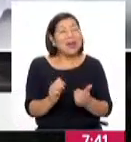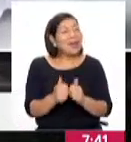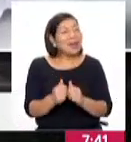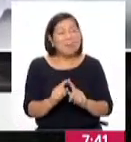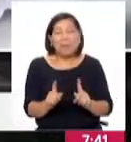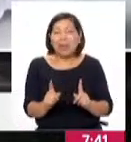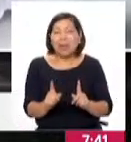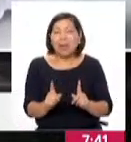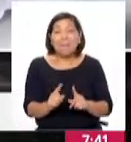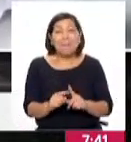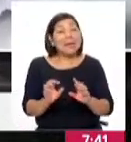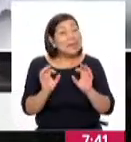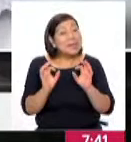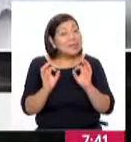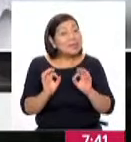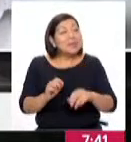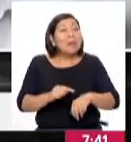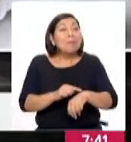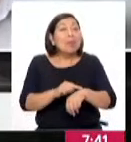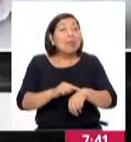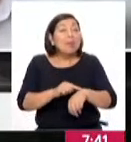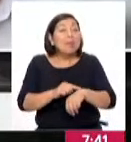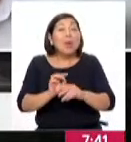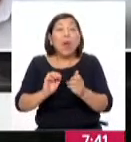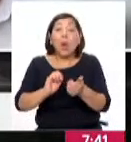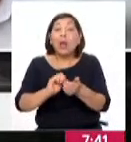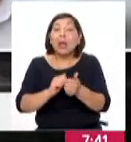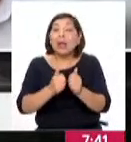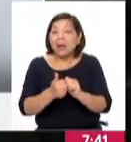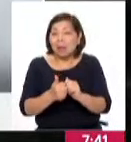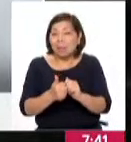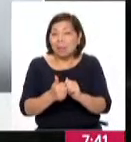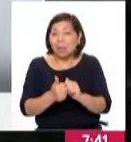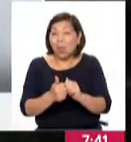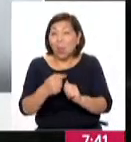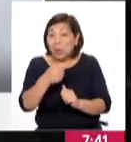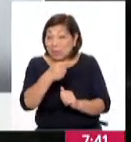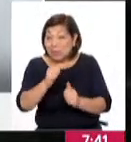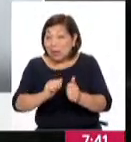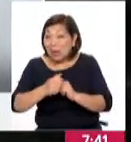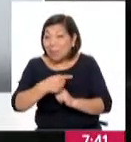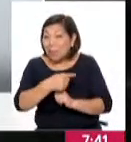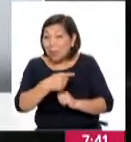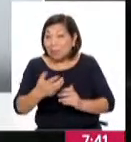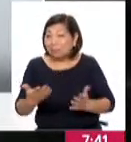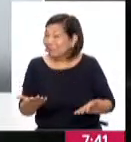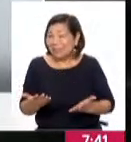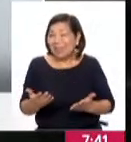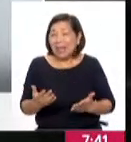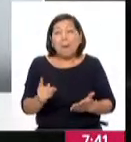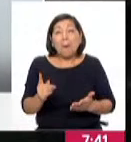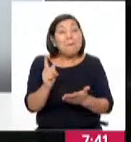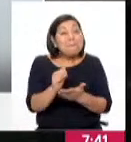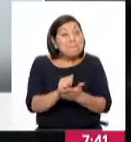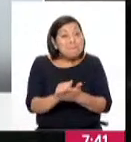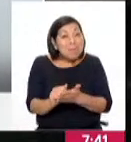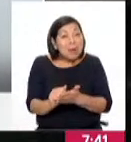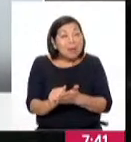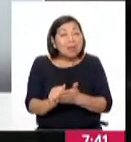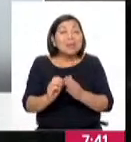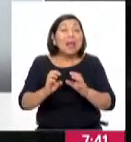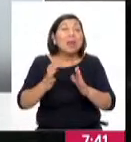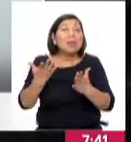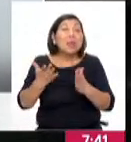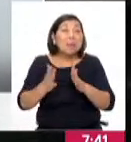no tiene memoria siempre demora en cambiar no es que cambie de una semana a otra cambia de mes incluso por estaciones